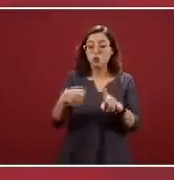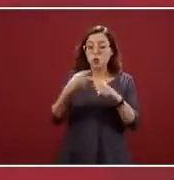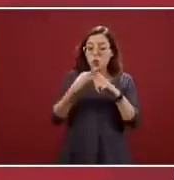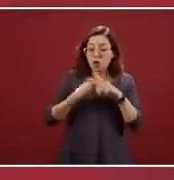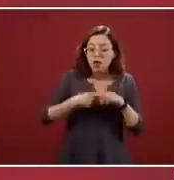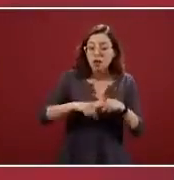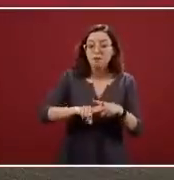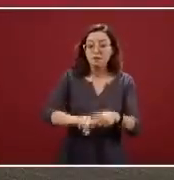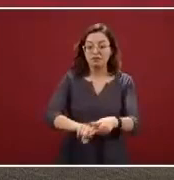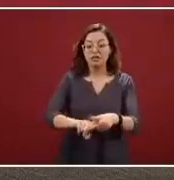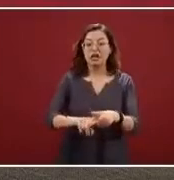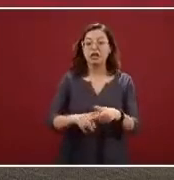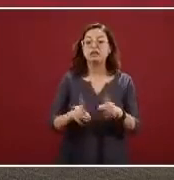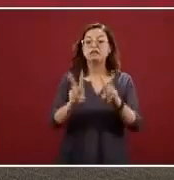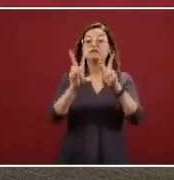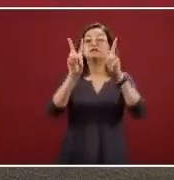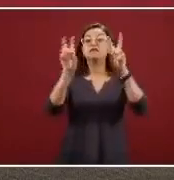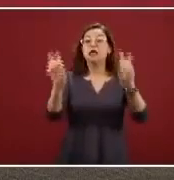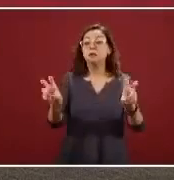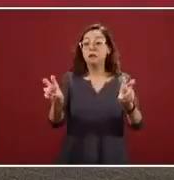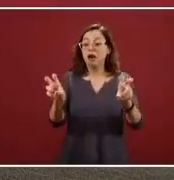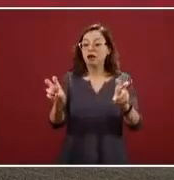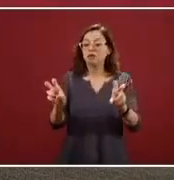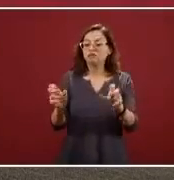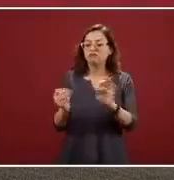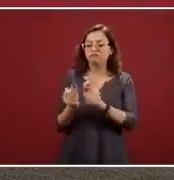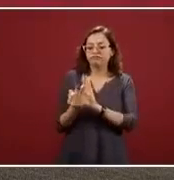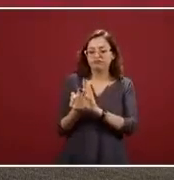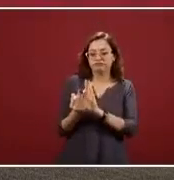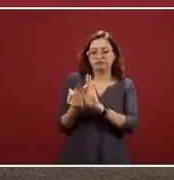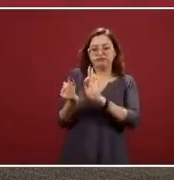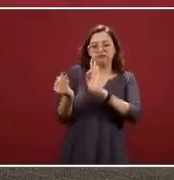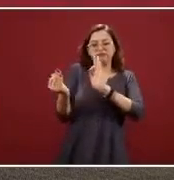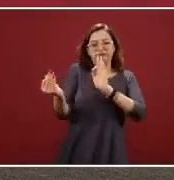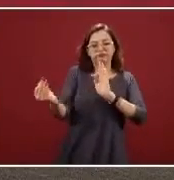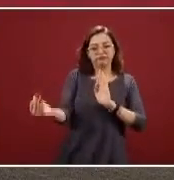sana distancia. Tenemos intervenciones que van, digamos, desde